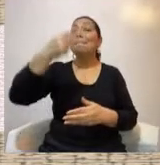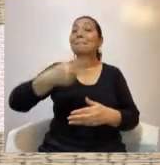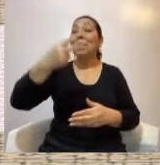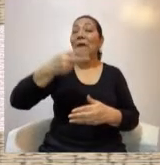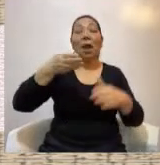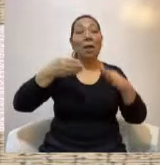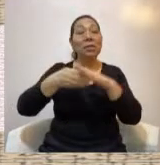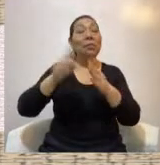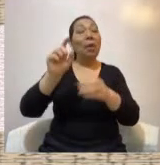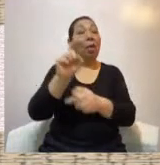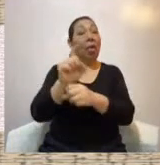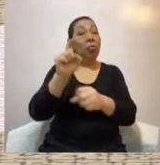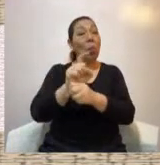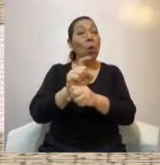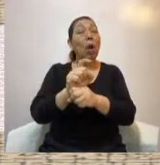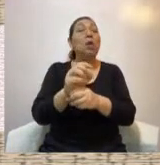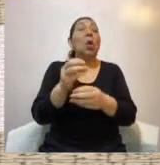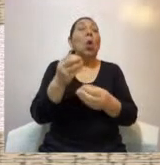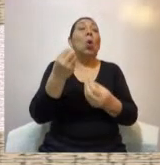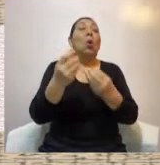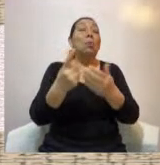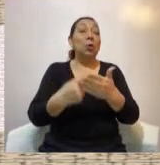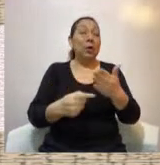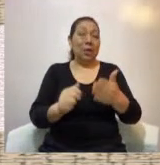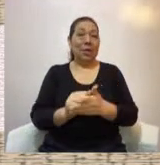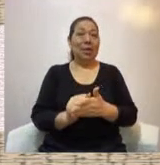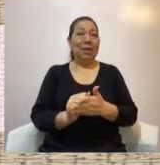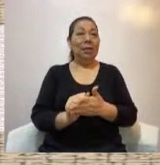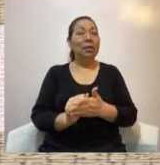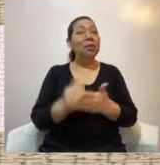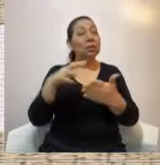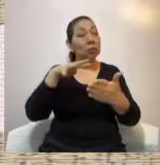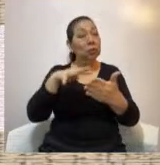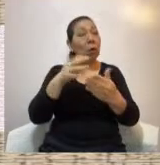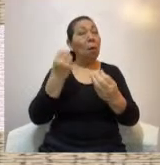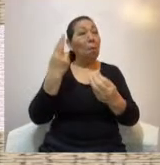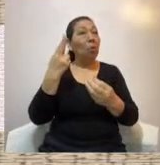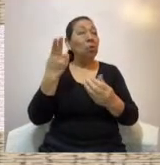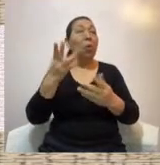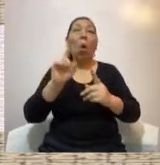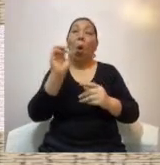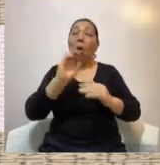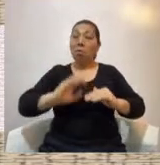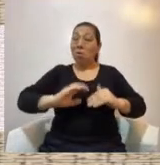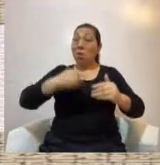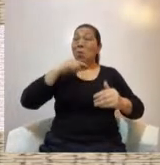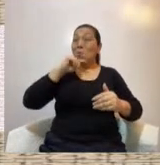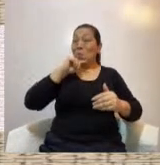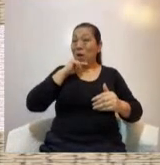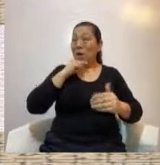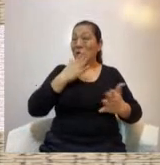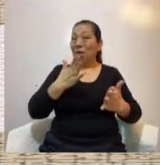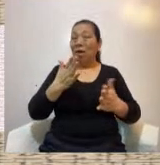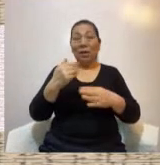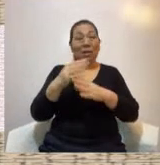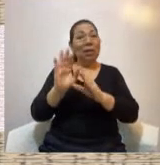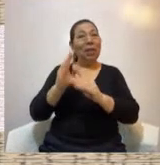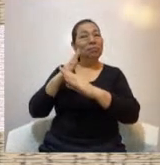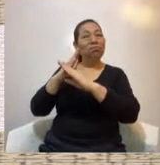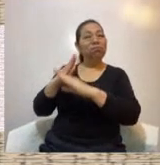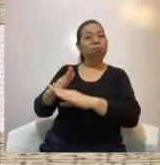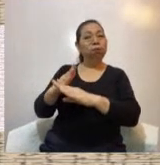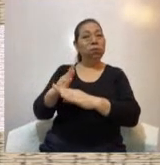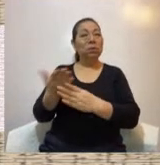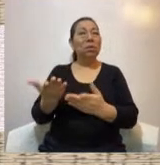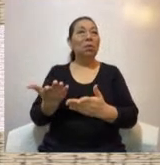la prohibición de acceso a la educación como tal de estudiantes por razón de su embarazo constituye una forma